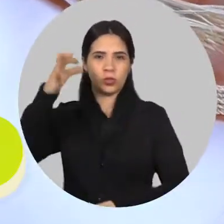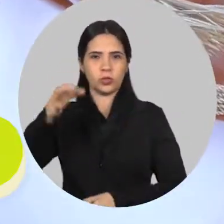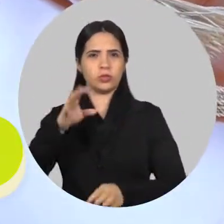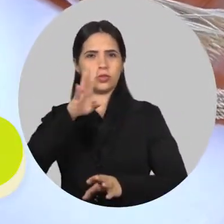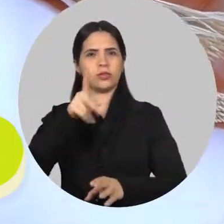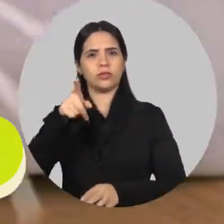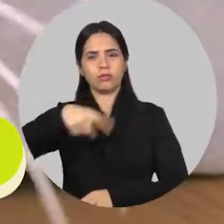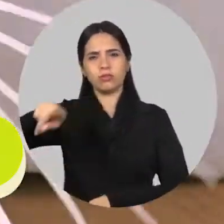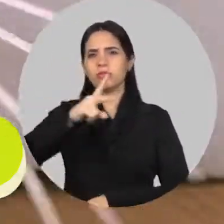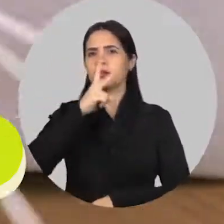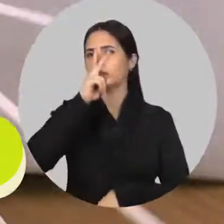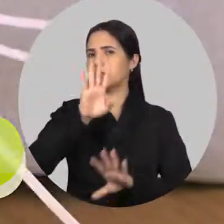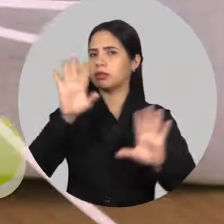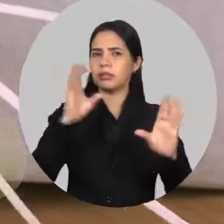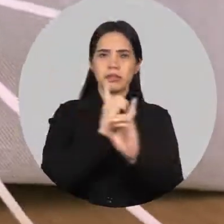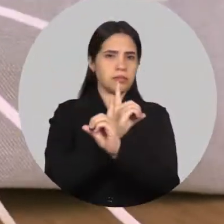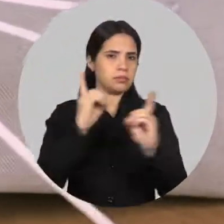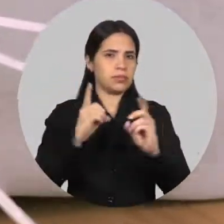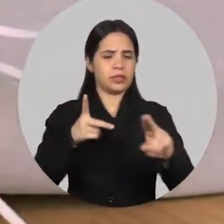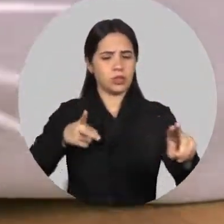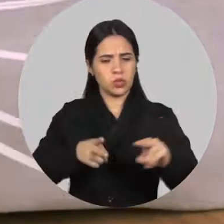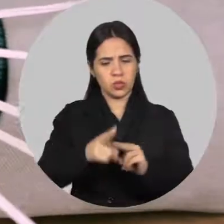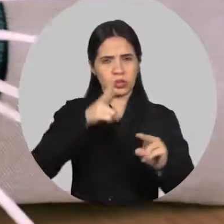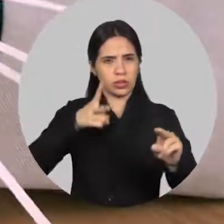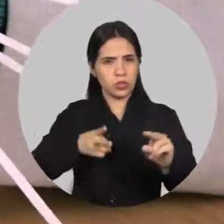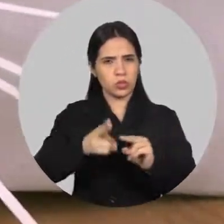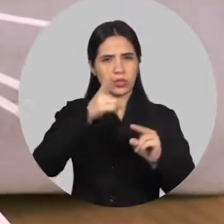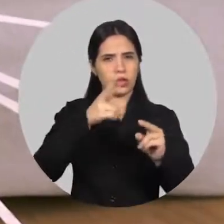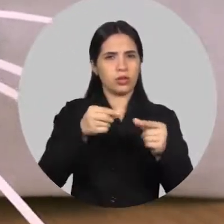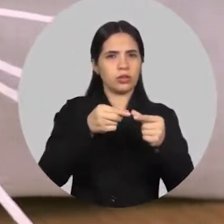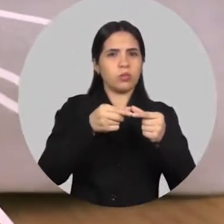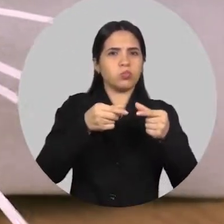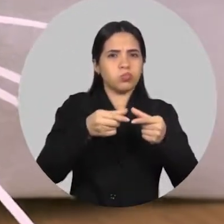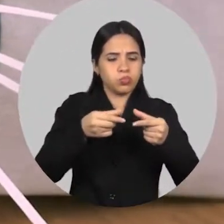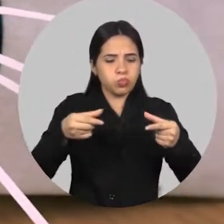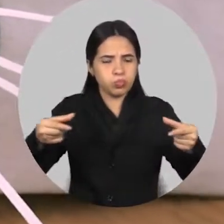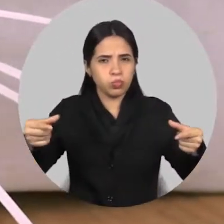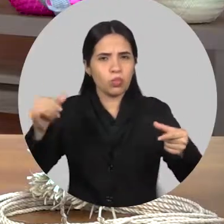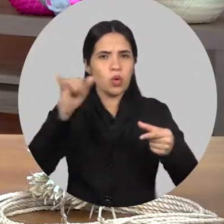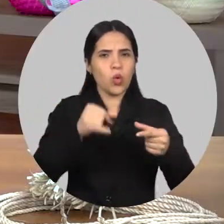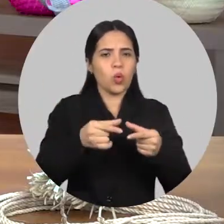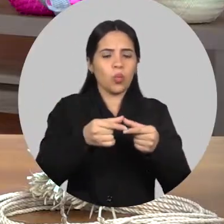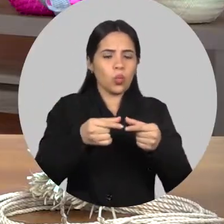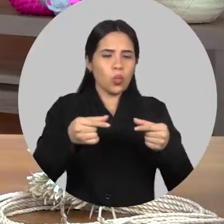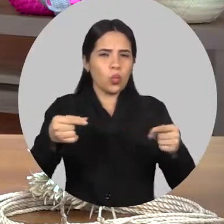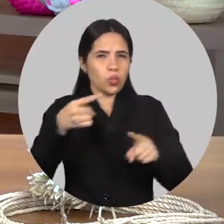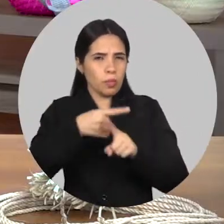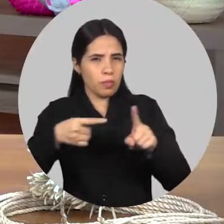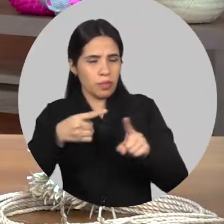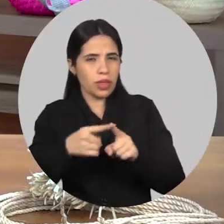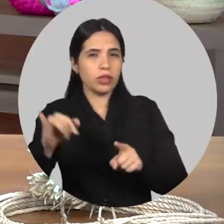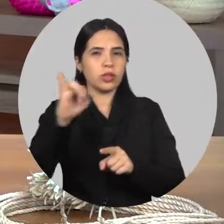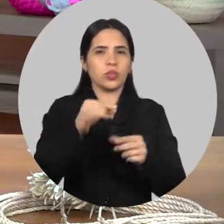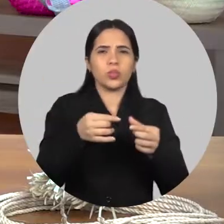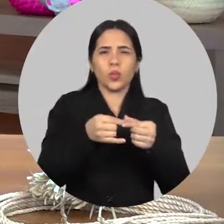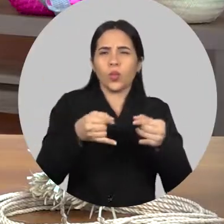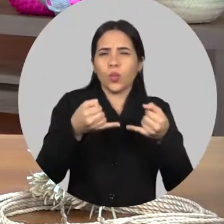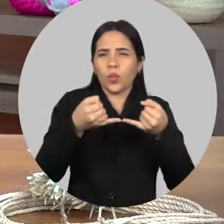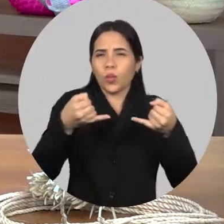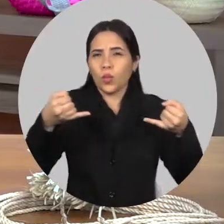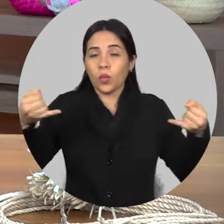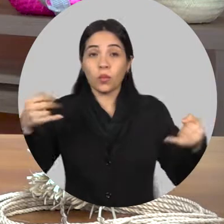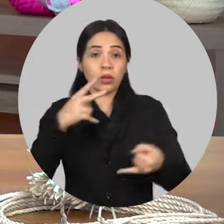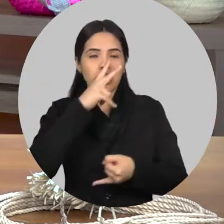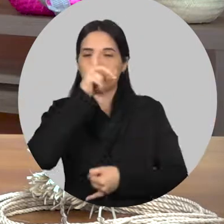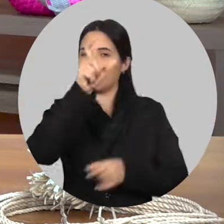Cortamos a ojímetro la medida que uno desee. Fino, grueso, intermedio, lo que